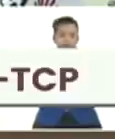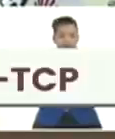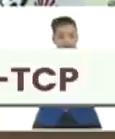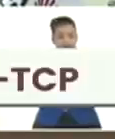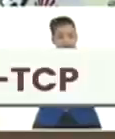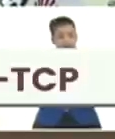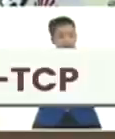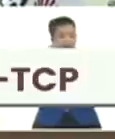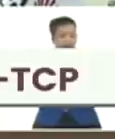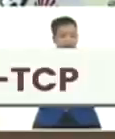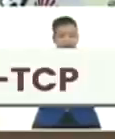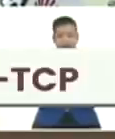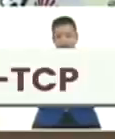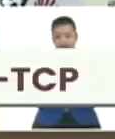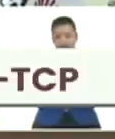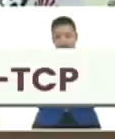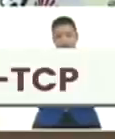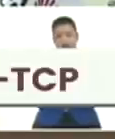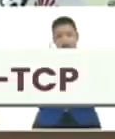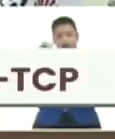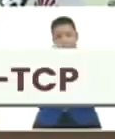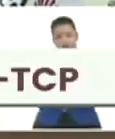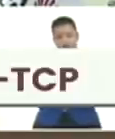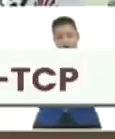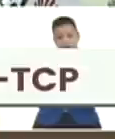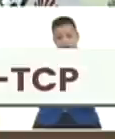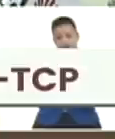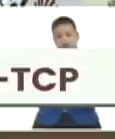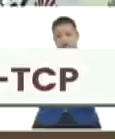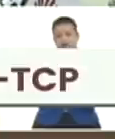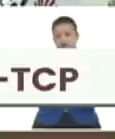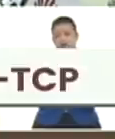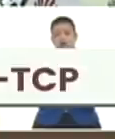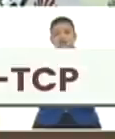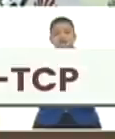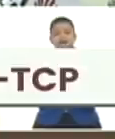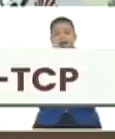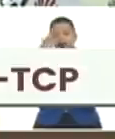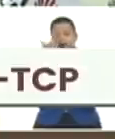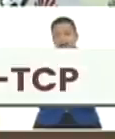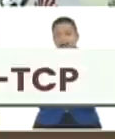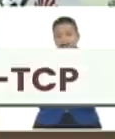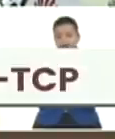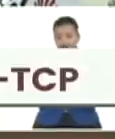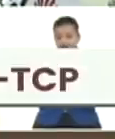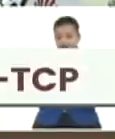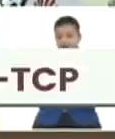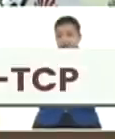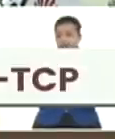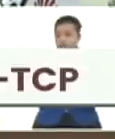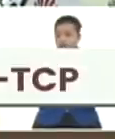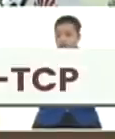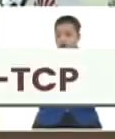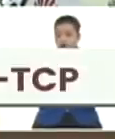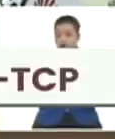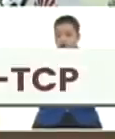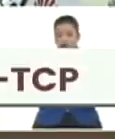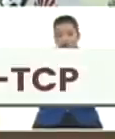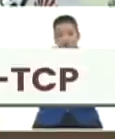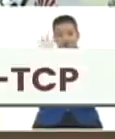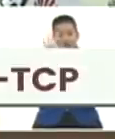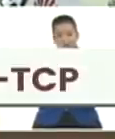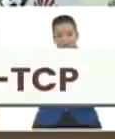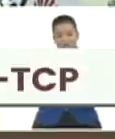de Estados Latinoamericanos y Caribeños, CELAC, y con los postulados de la Proclama de América Latina y